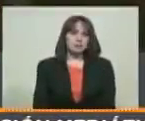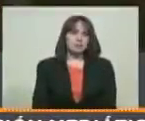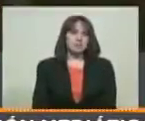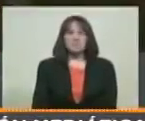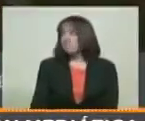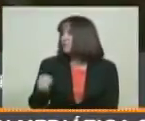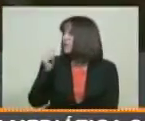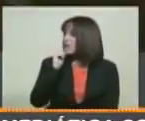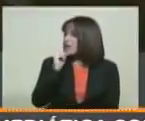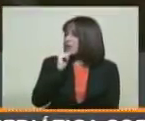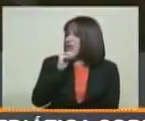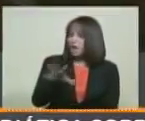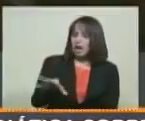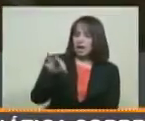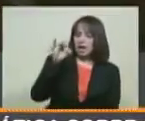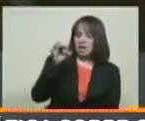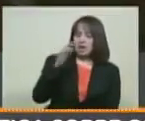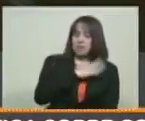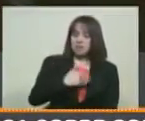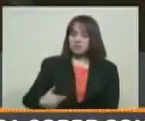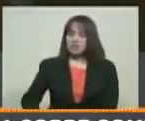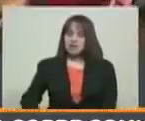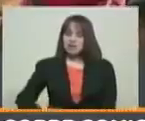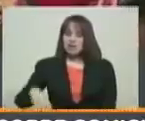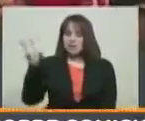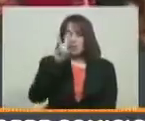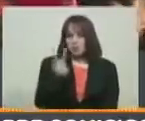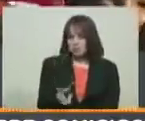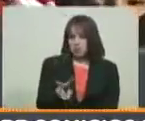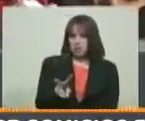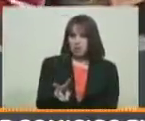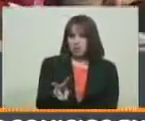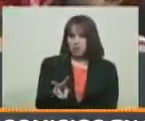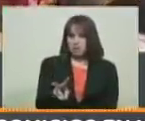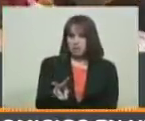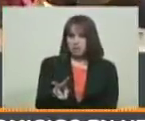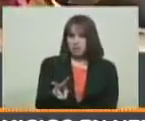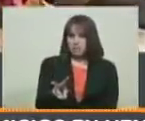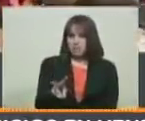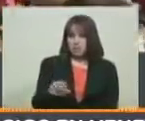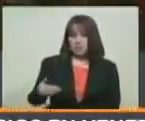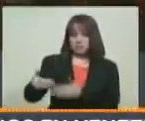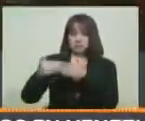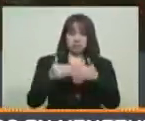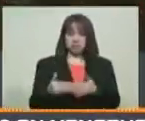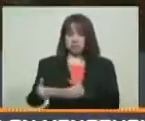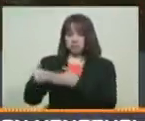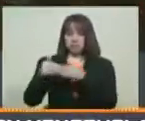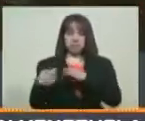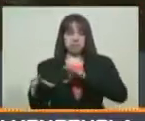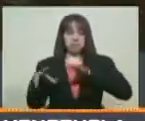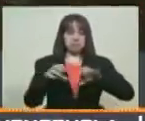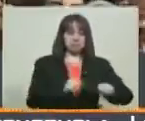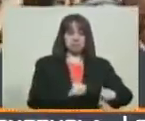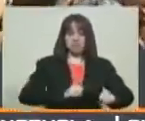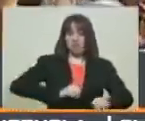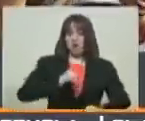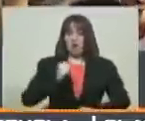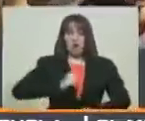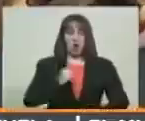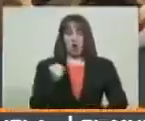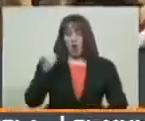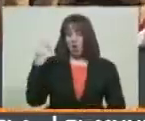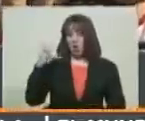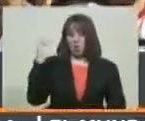¿Quién elige presidente en Venezuela? ¿El oligarca presidente Juan Manuel Santos de Colombia?